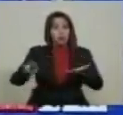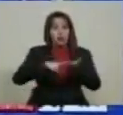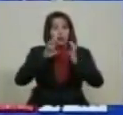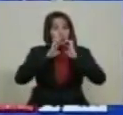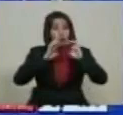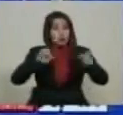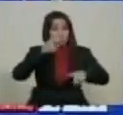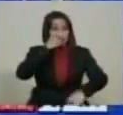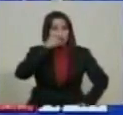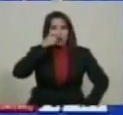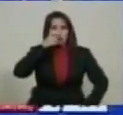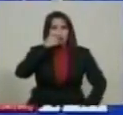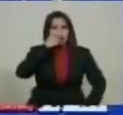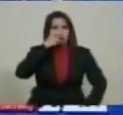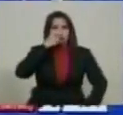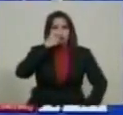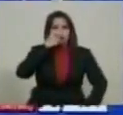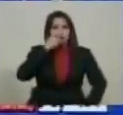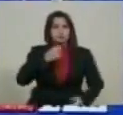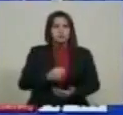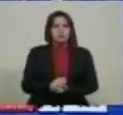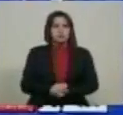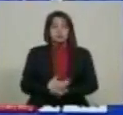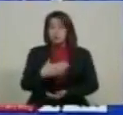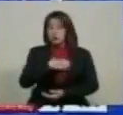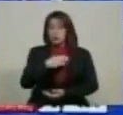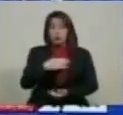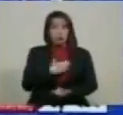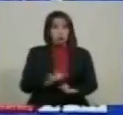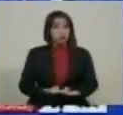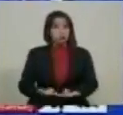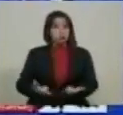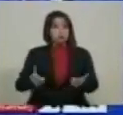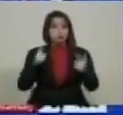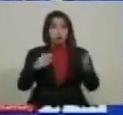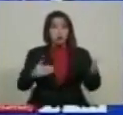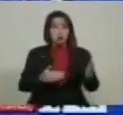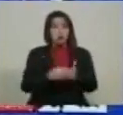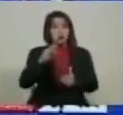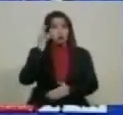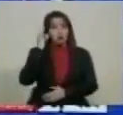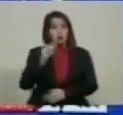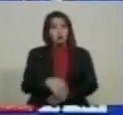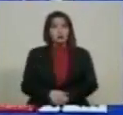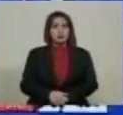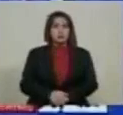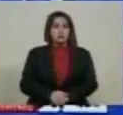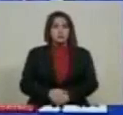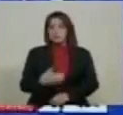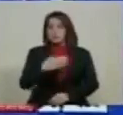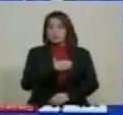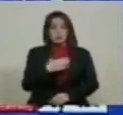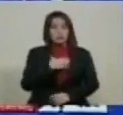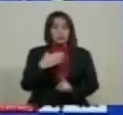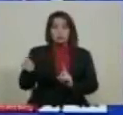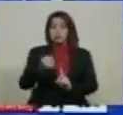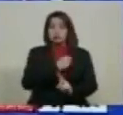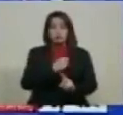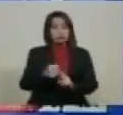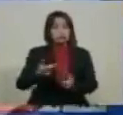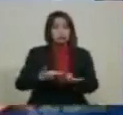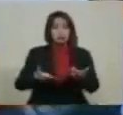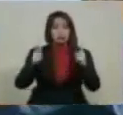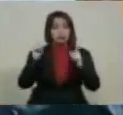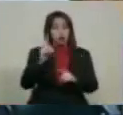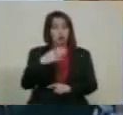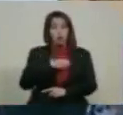y vigilancia. No podemos permitir la violencia contra la mujer. No podemos permitirlo, compañeros.